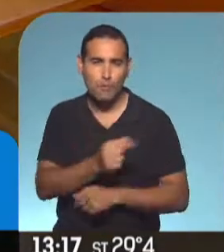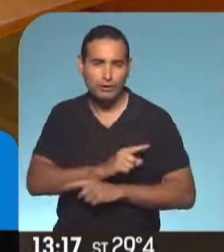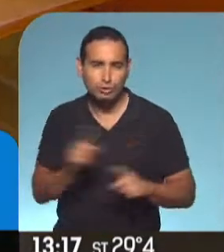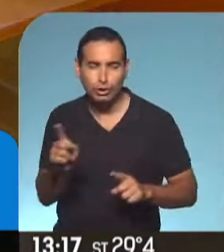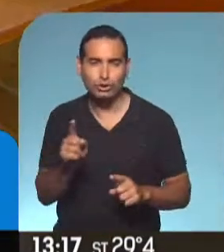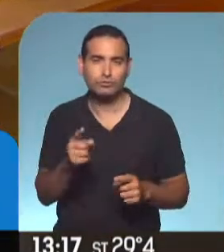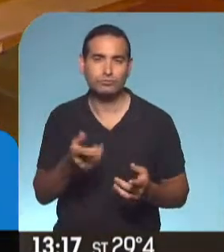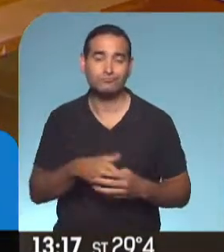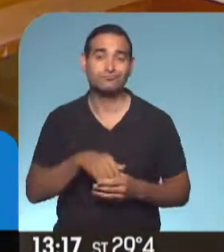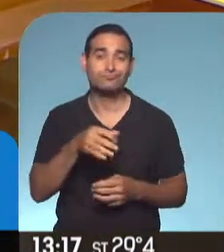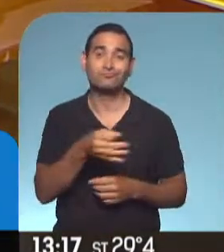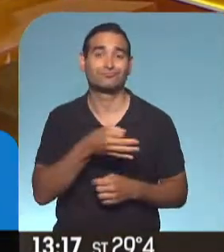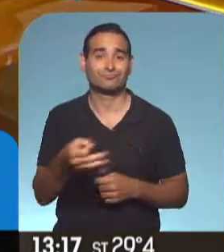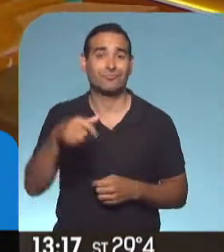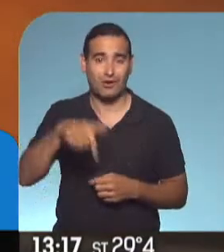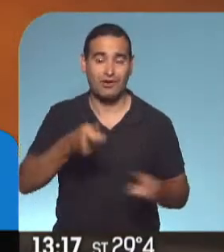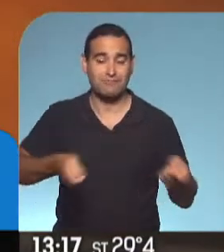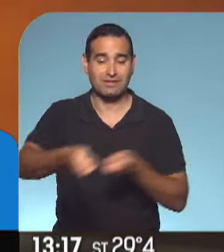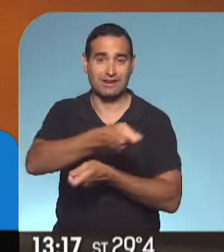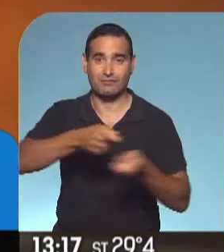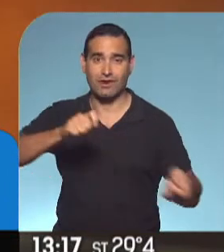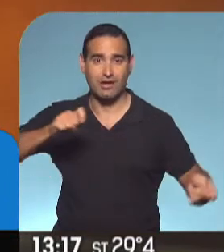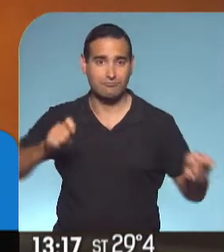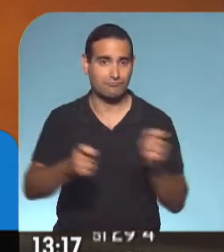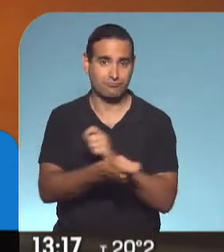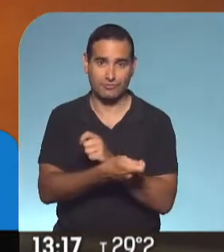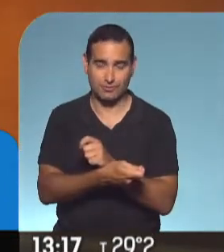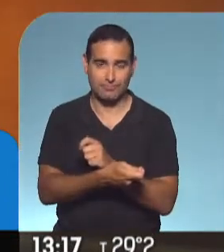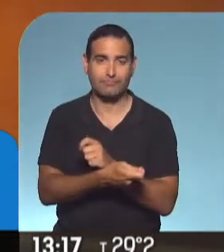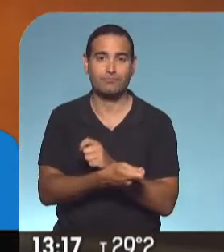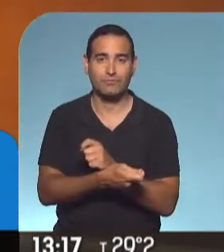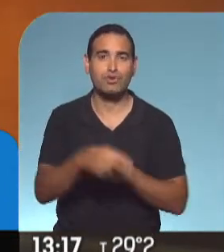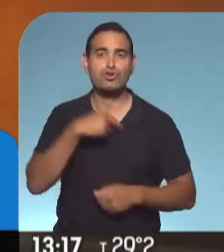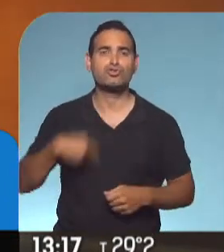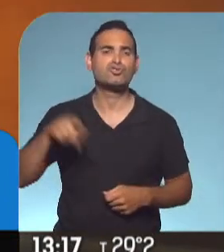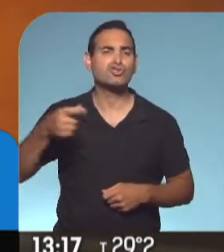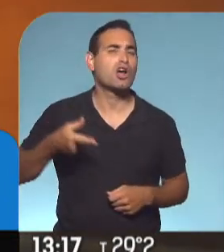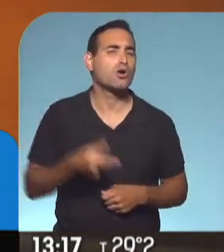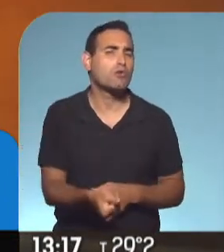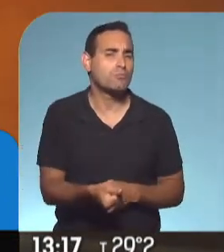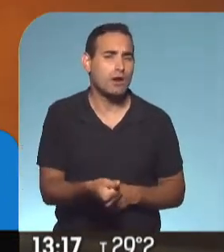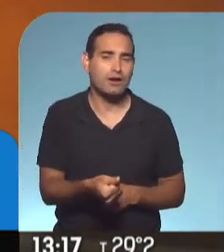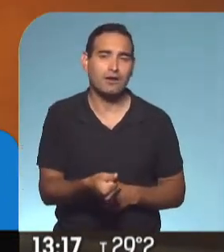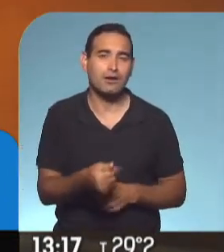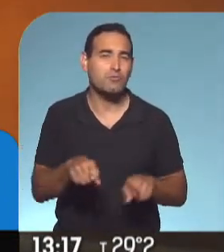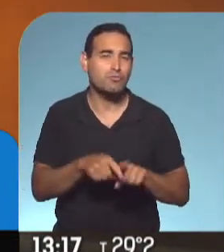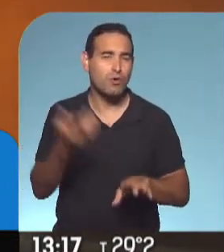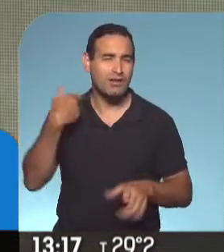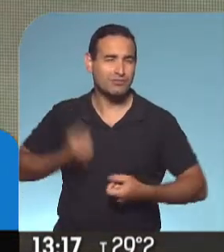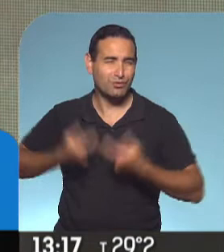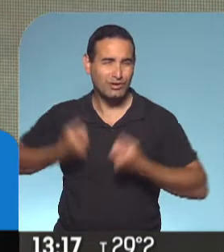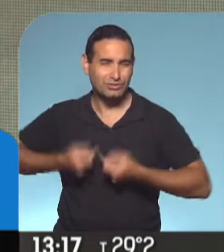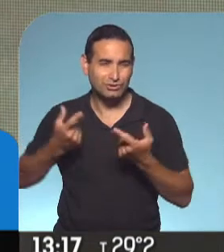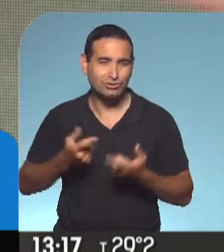mercado está cambiando el mercado primero de lo que compra china no es lo que habitualmente exportaba argentina